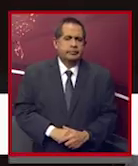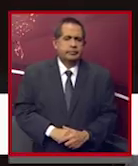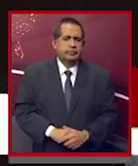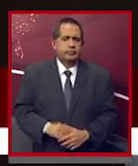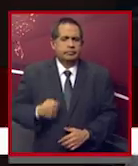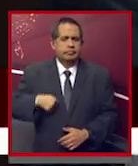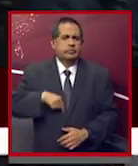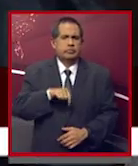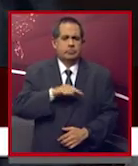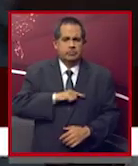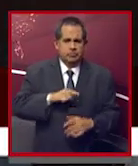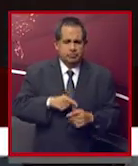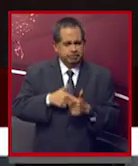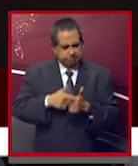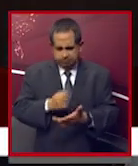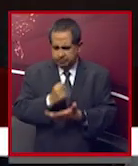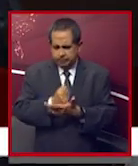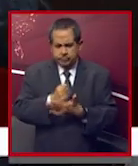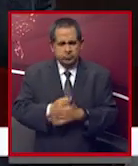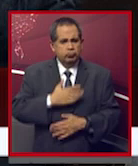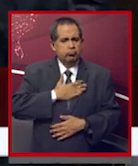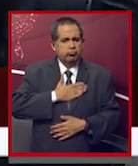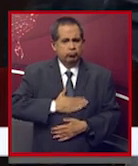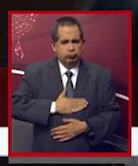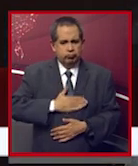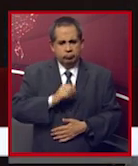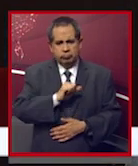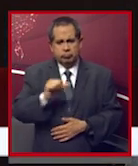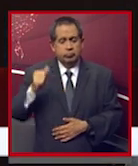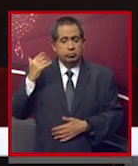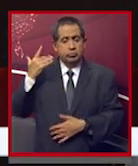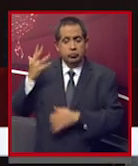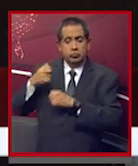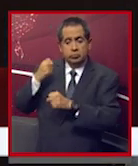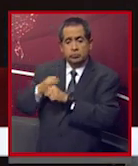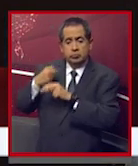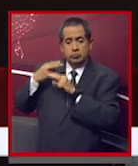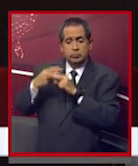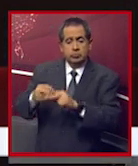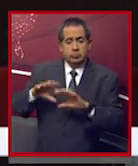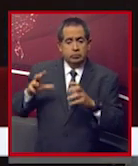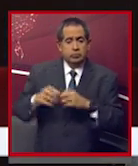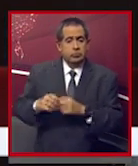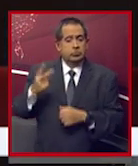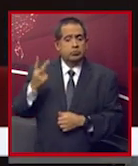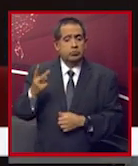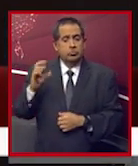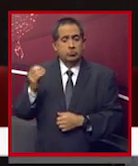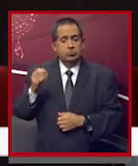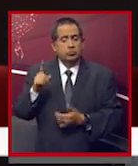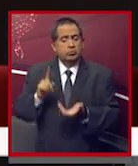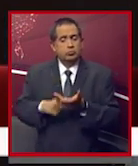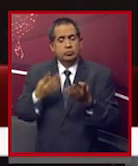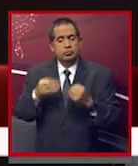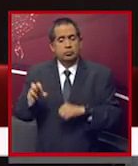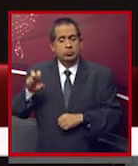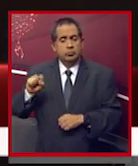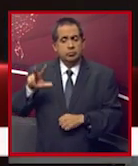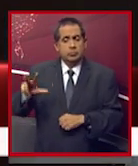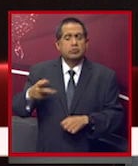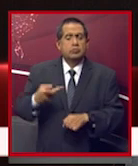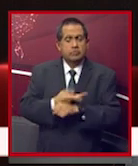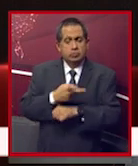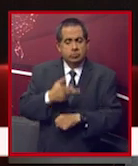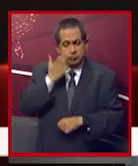Mantenemos la exigencia de justicia a 50 años de la masacre del 2 de octubre de